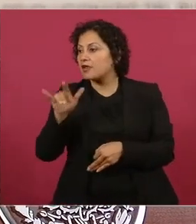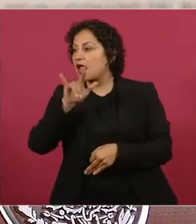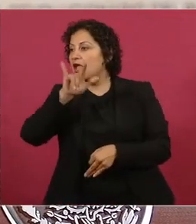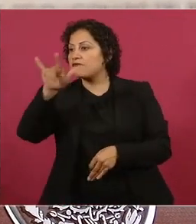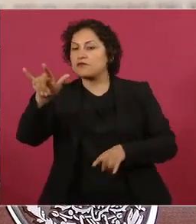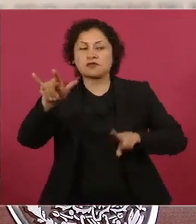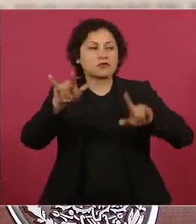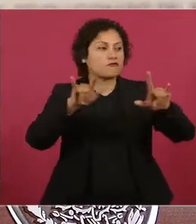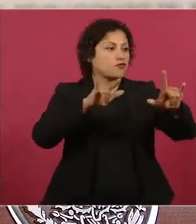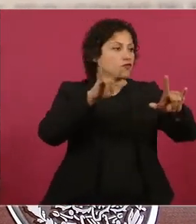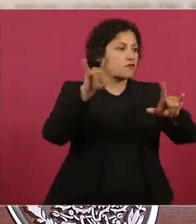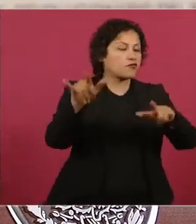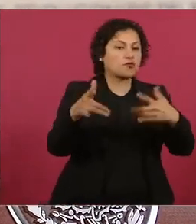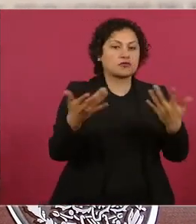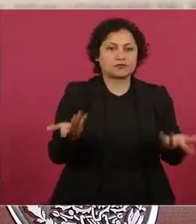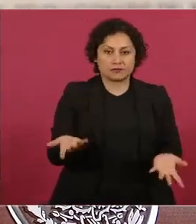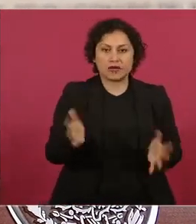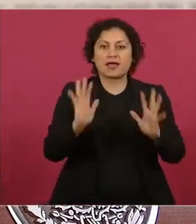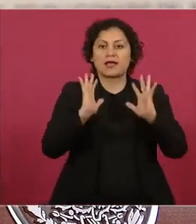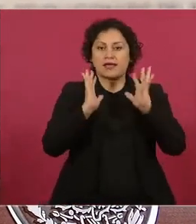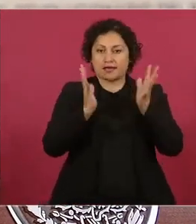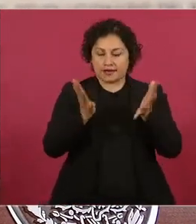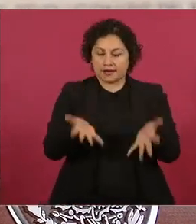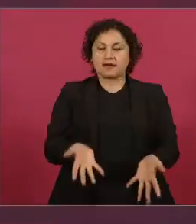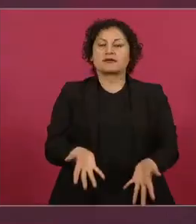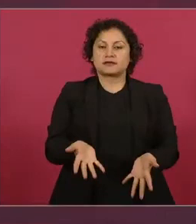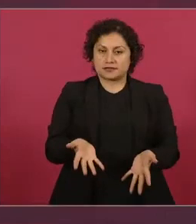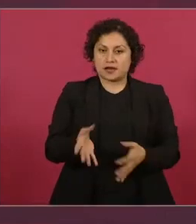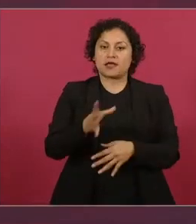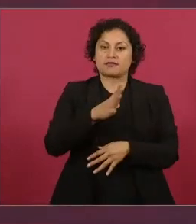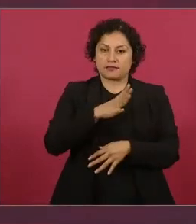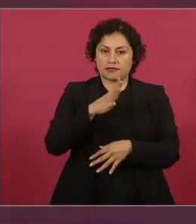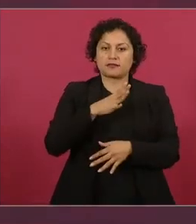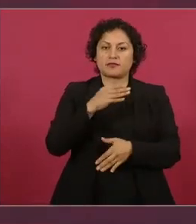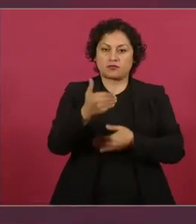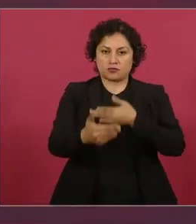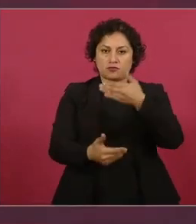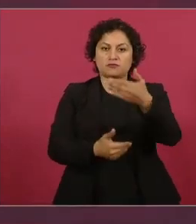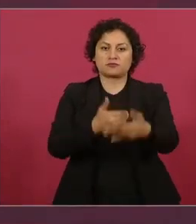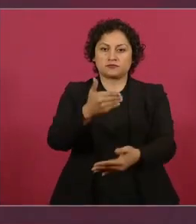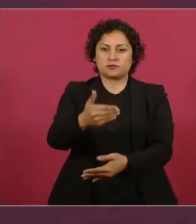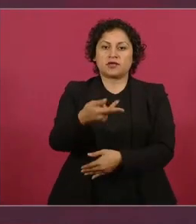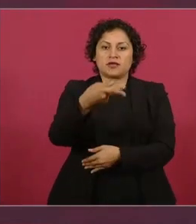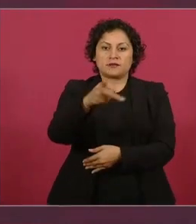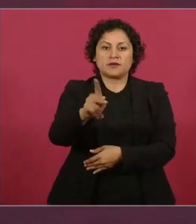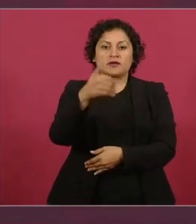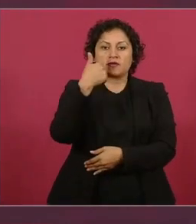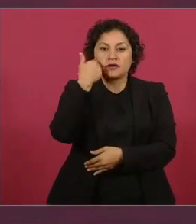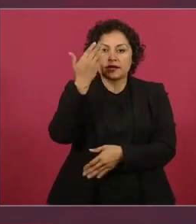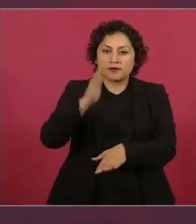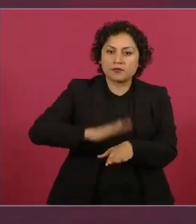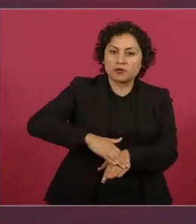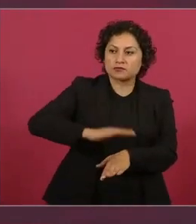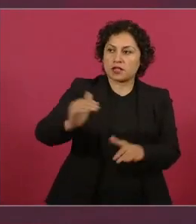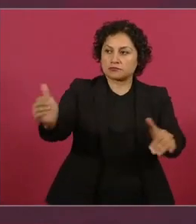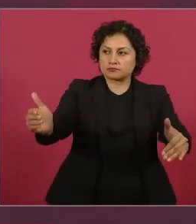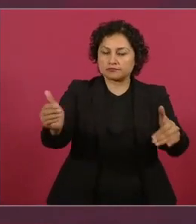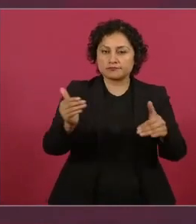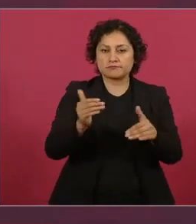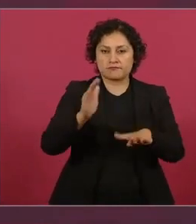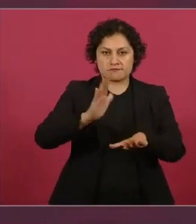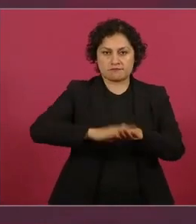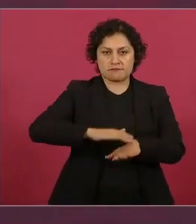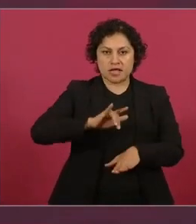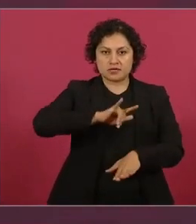Ya hemos avanzado, pero queremos tener el mayor número de aviones. Ya todo